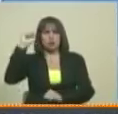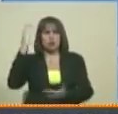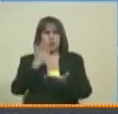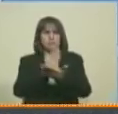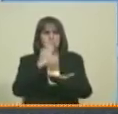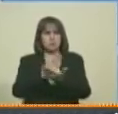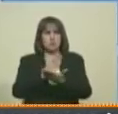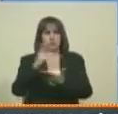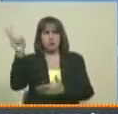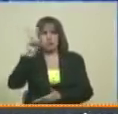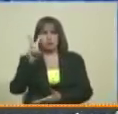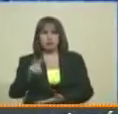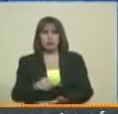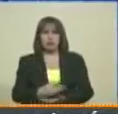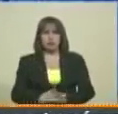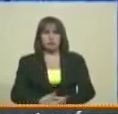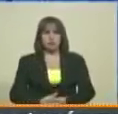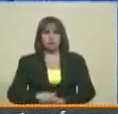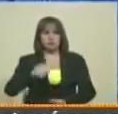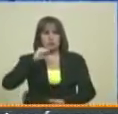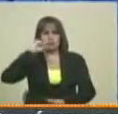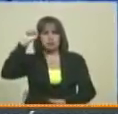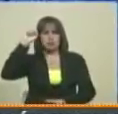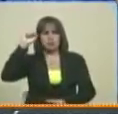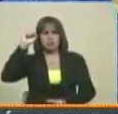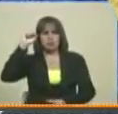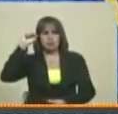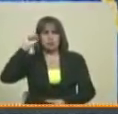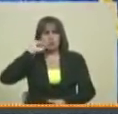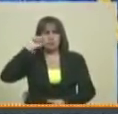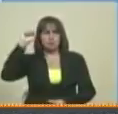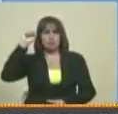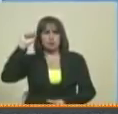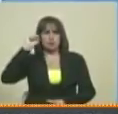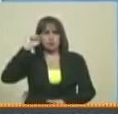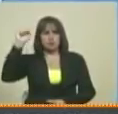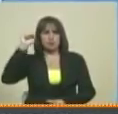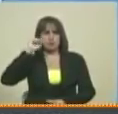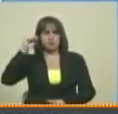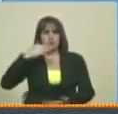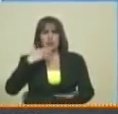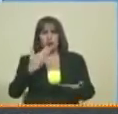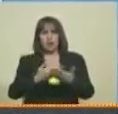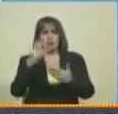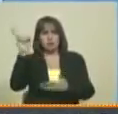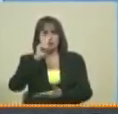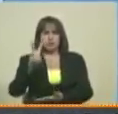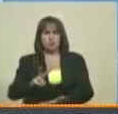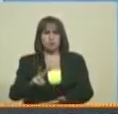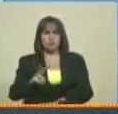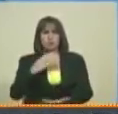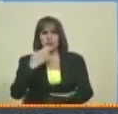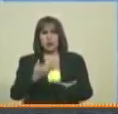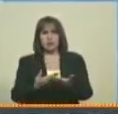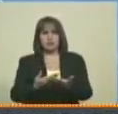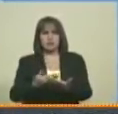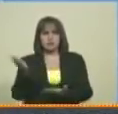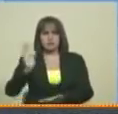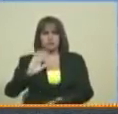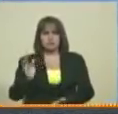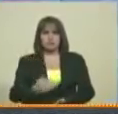siempre, Venezuela! ¡Viva! ¡Venceremos, venceremos, venceremos! Gracias, Venezuela. Gracias.